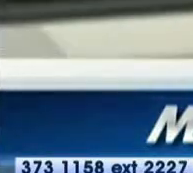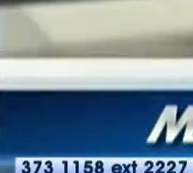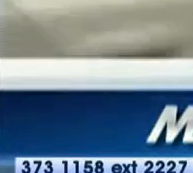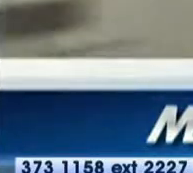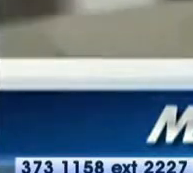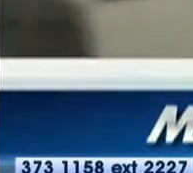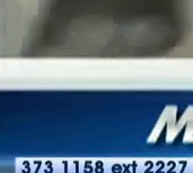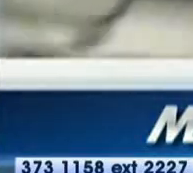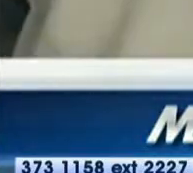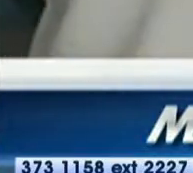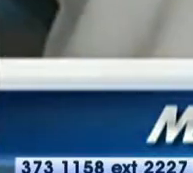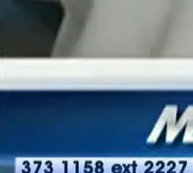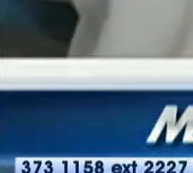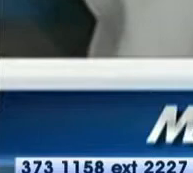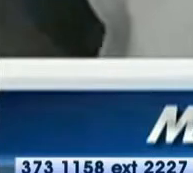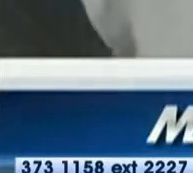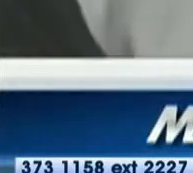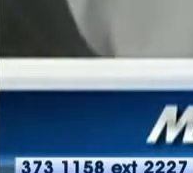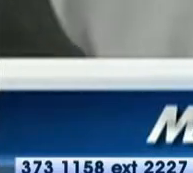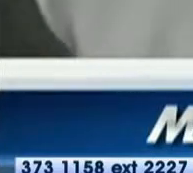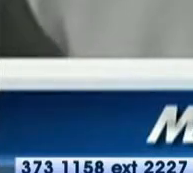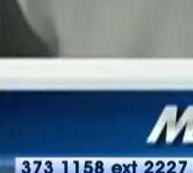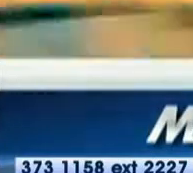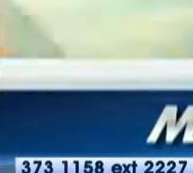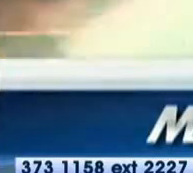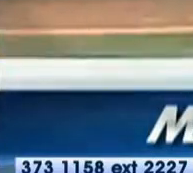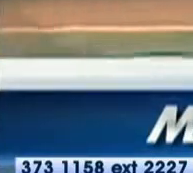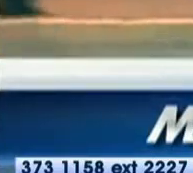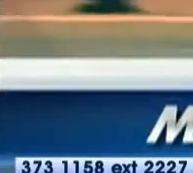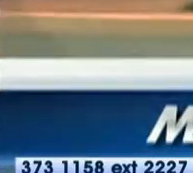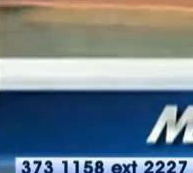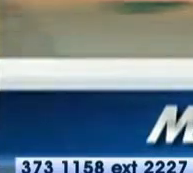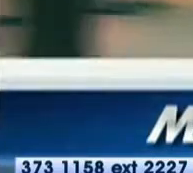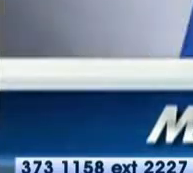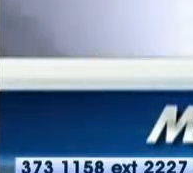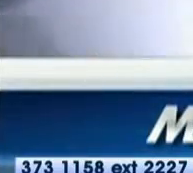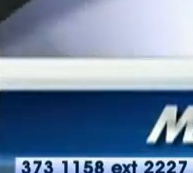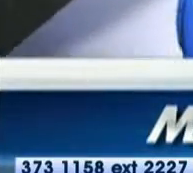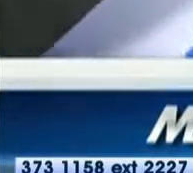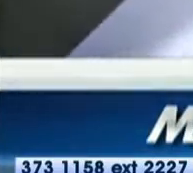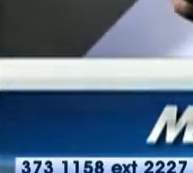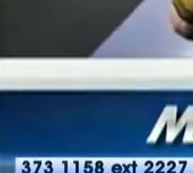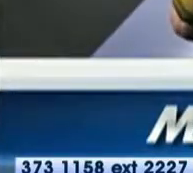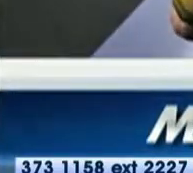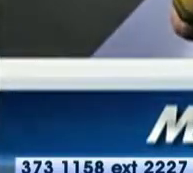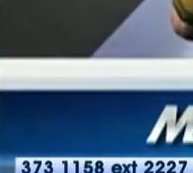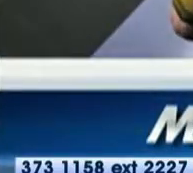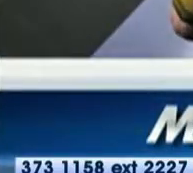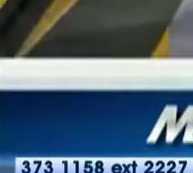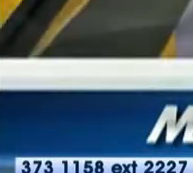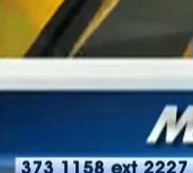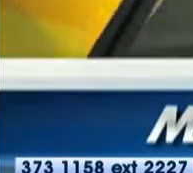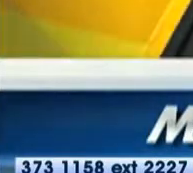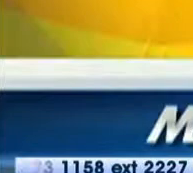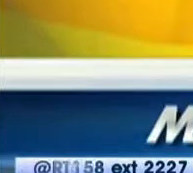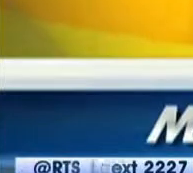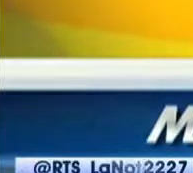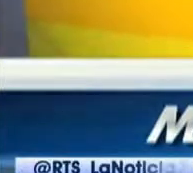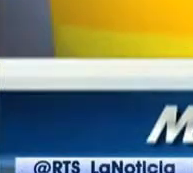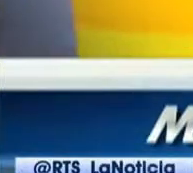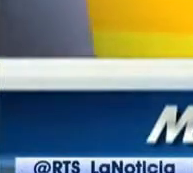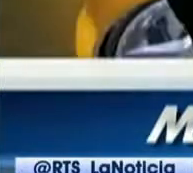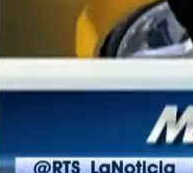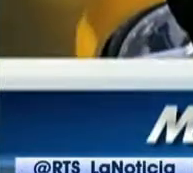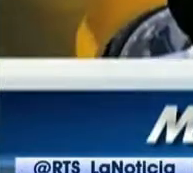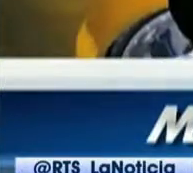El secuestro extorsivo cobra una nueva víctima en Guayaquil. Conozca los